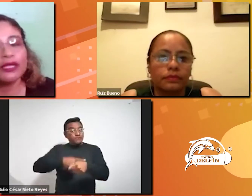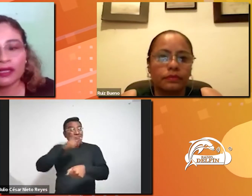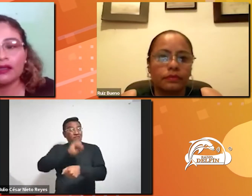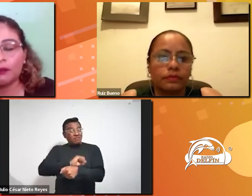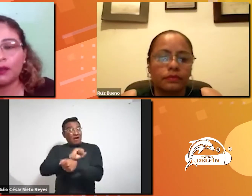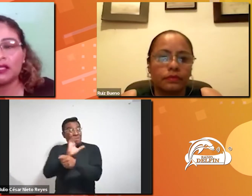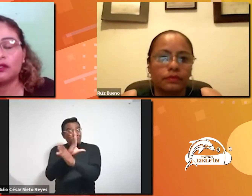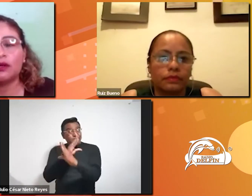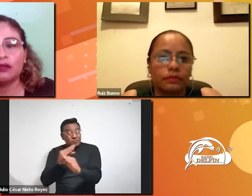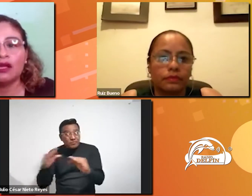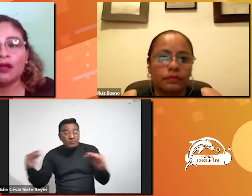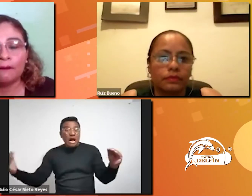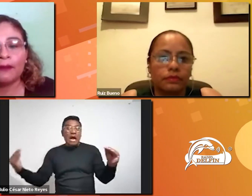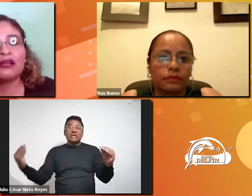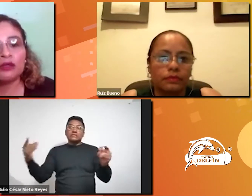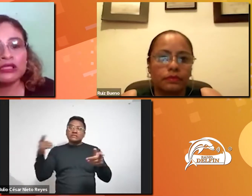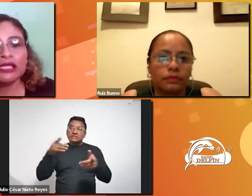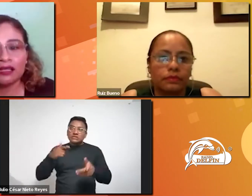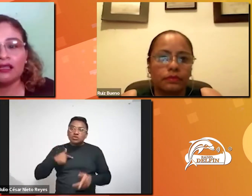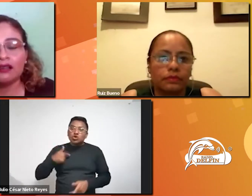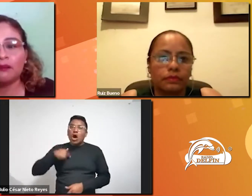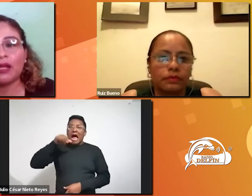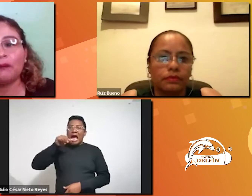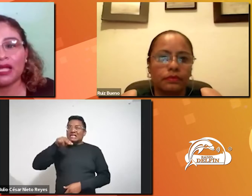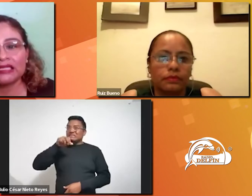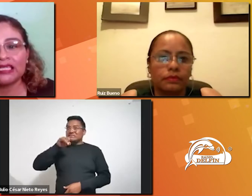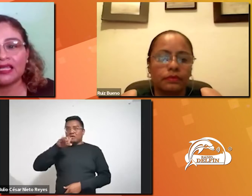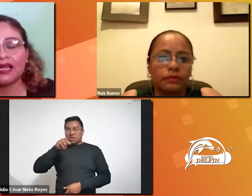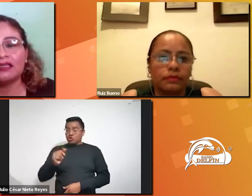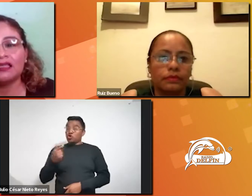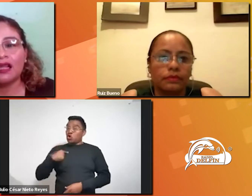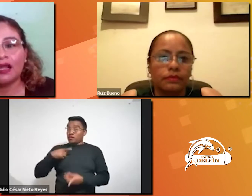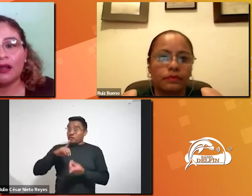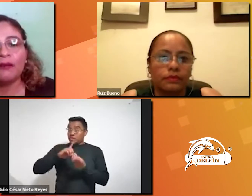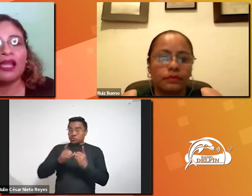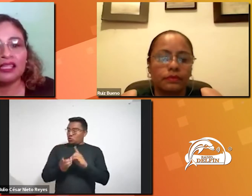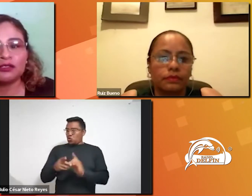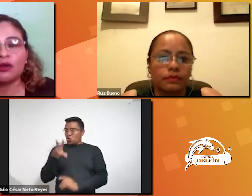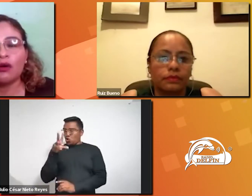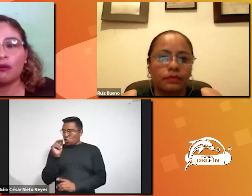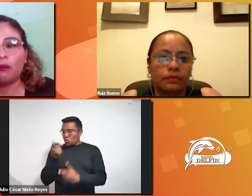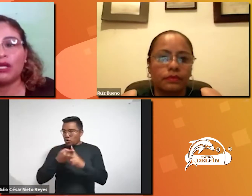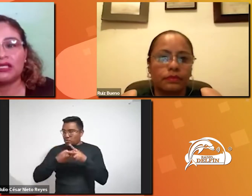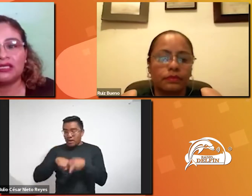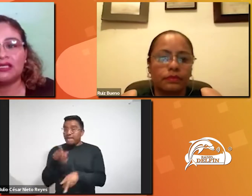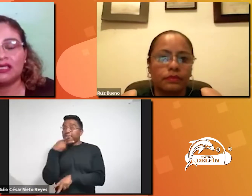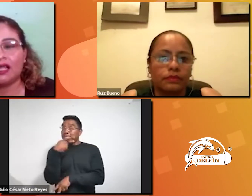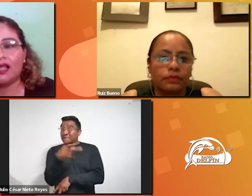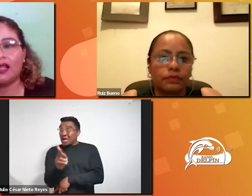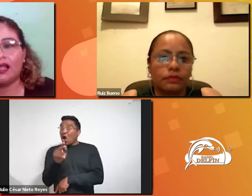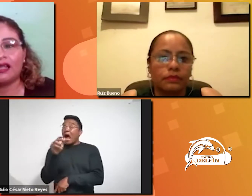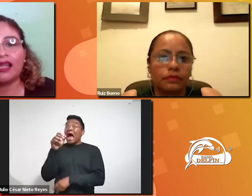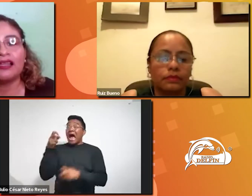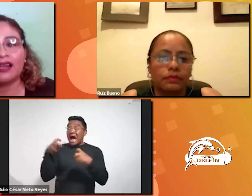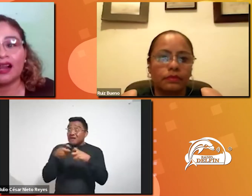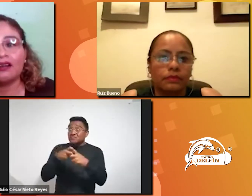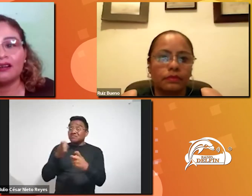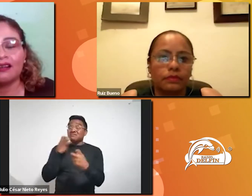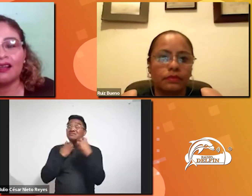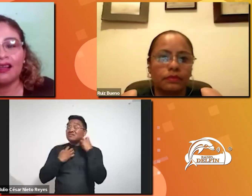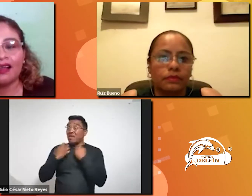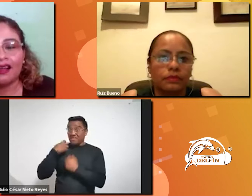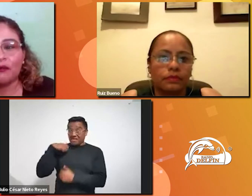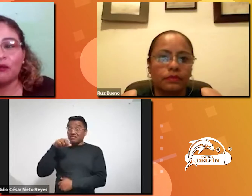No entré en depresión, pero sí en mi ansiedad me hizo pues